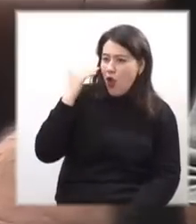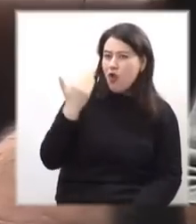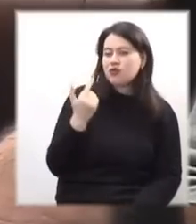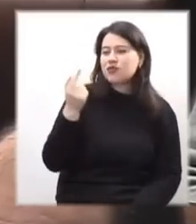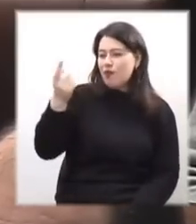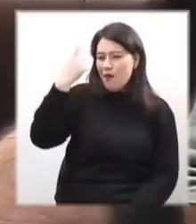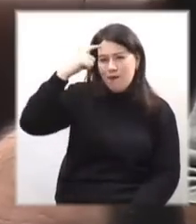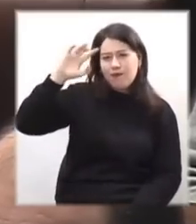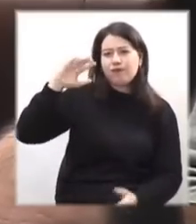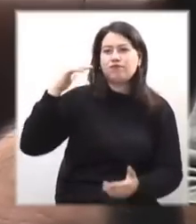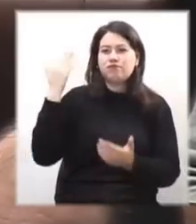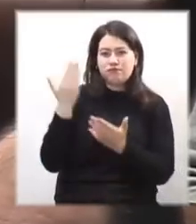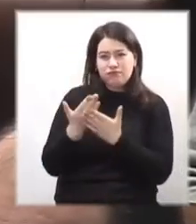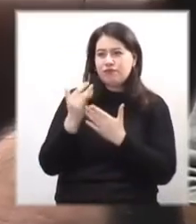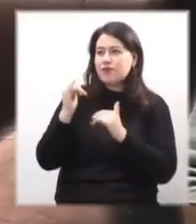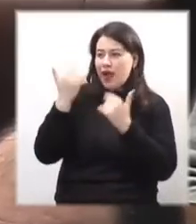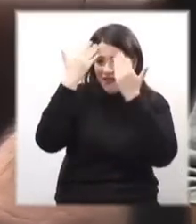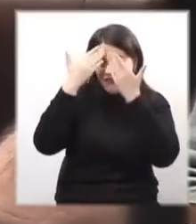Saludamos esa iniciativa.